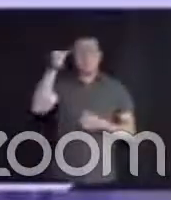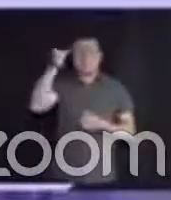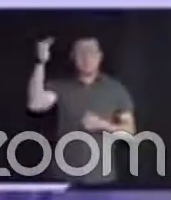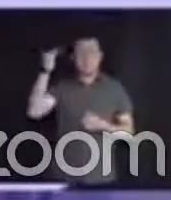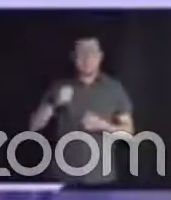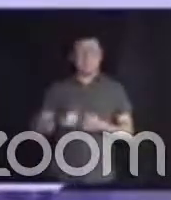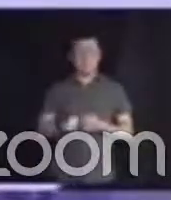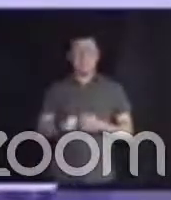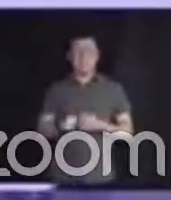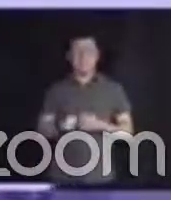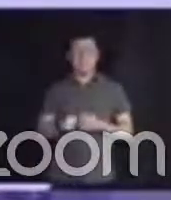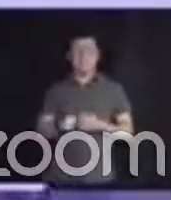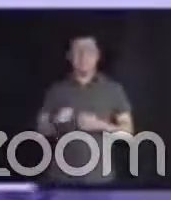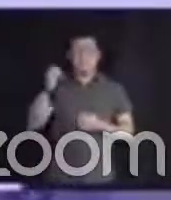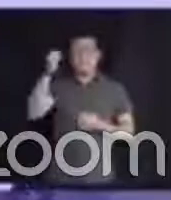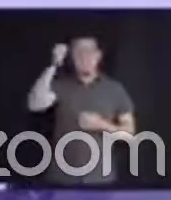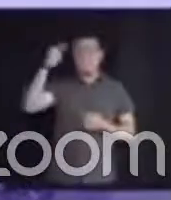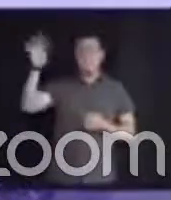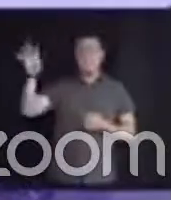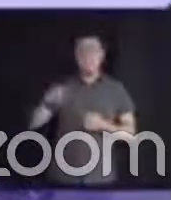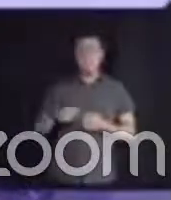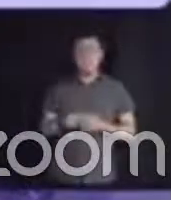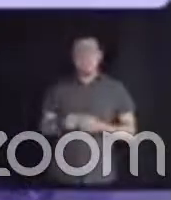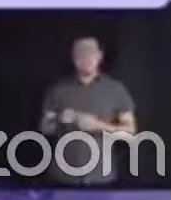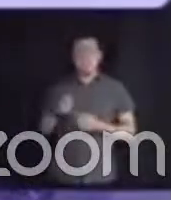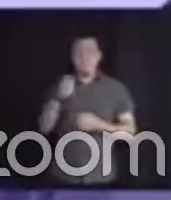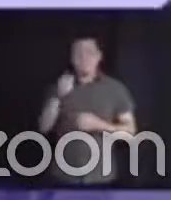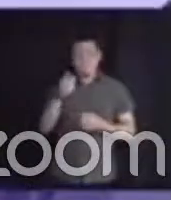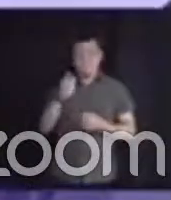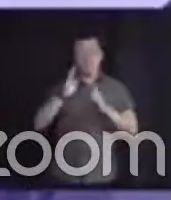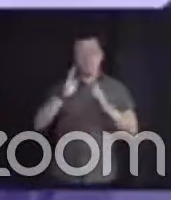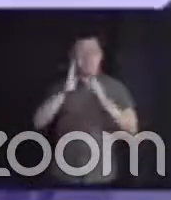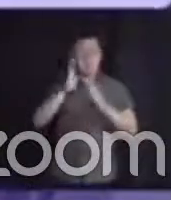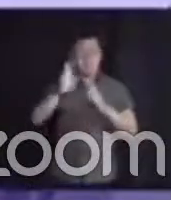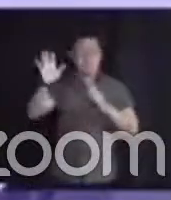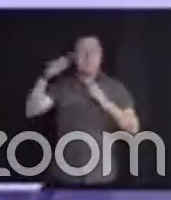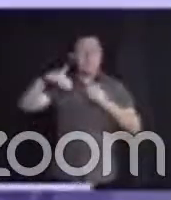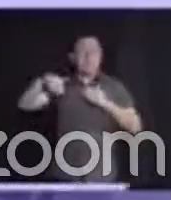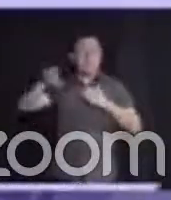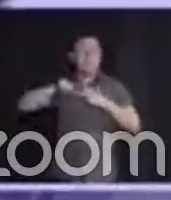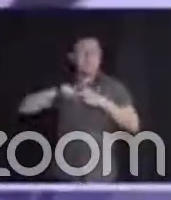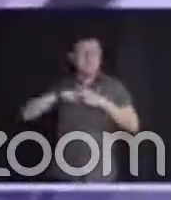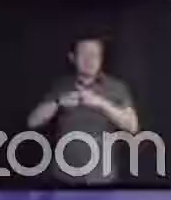Imagínense en OmniLife. Y esto apenas comienza.